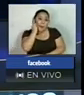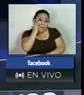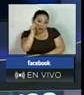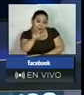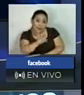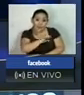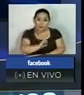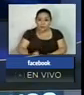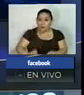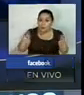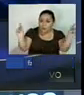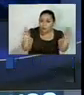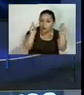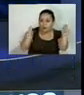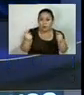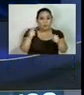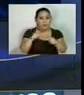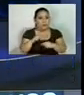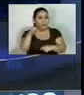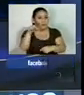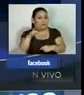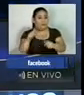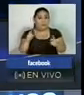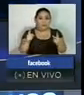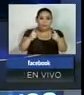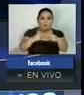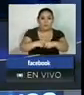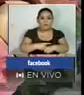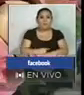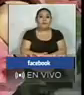salvadoreñas, pero hoy el panorama es otro.